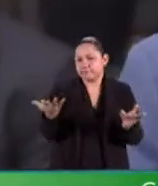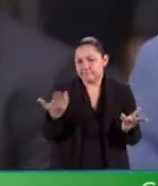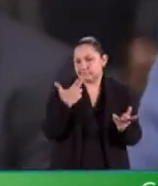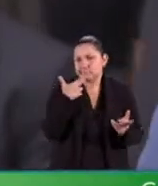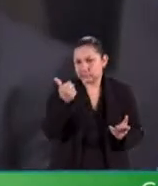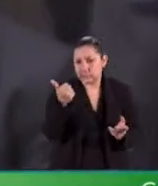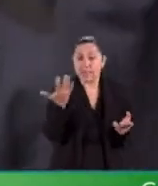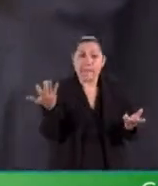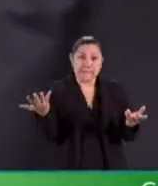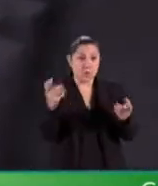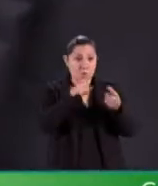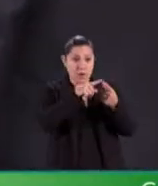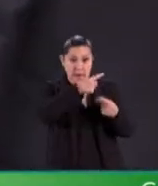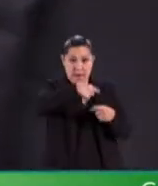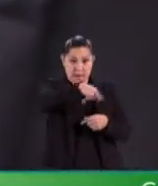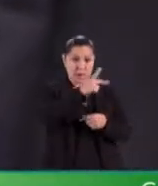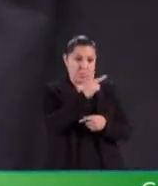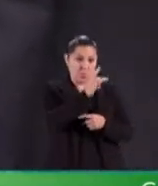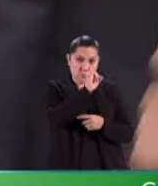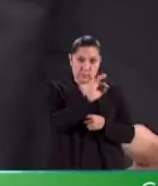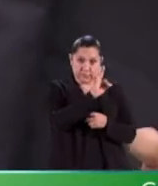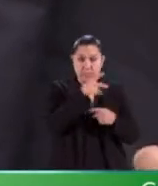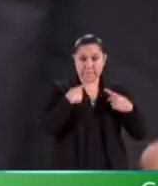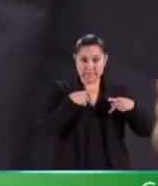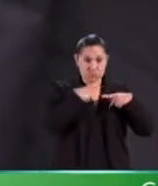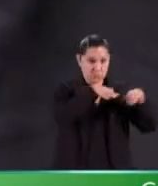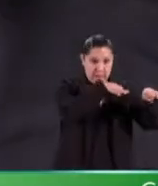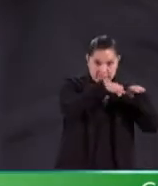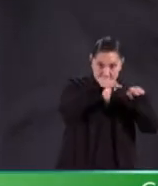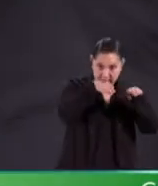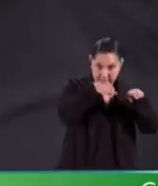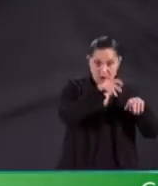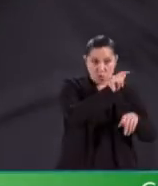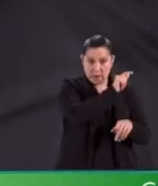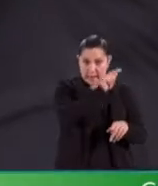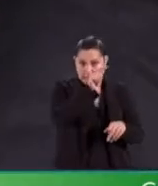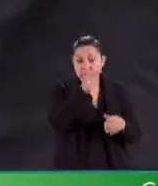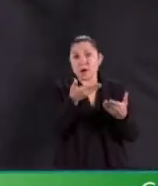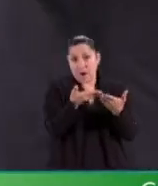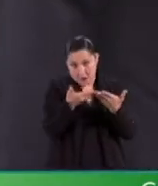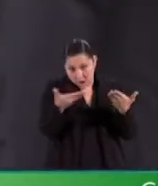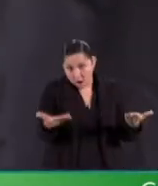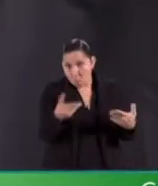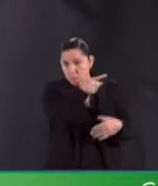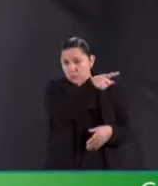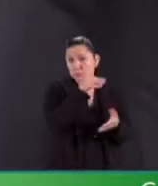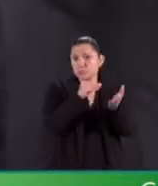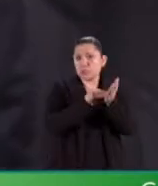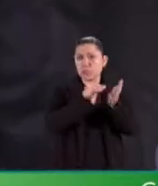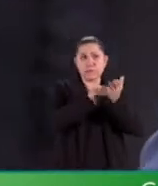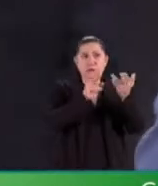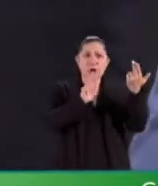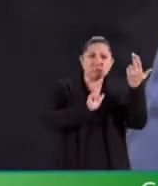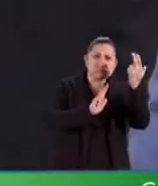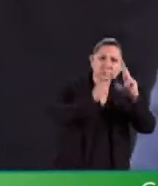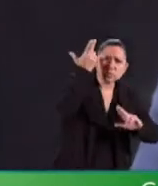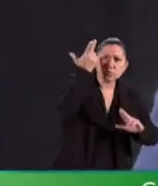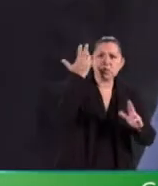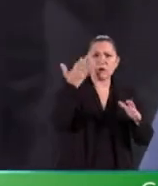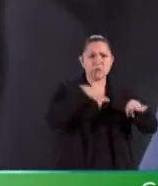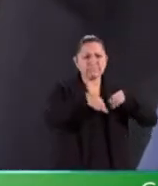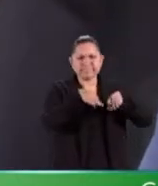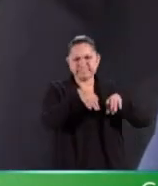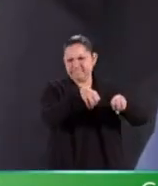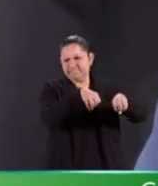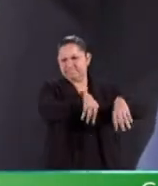Poder Judicial que hasta el día de hoy se encuentran en un legítimo paro de labores. Y como segundo caso,